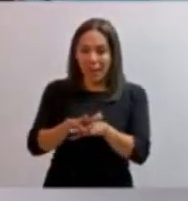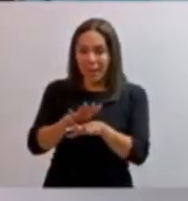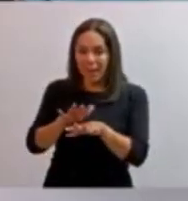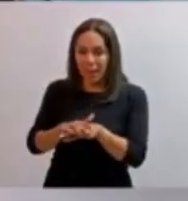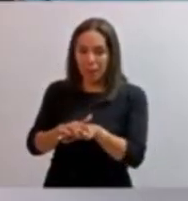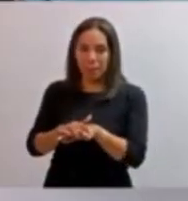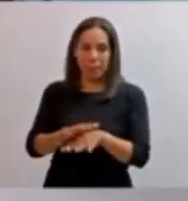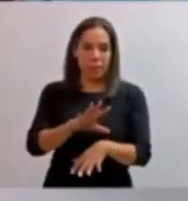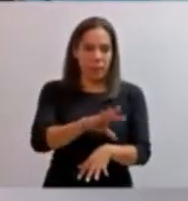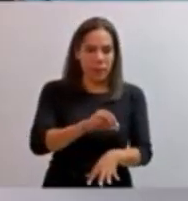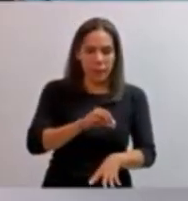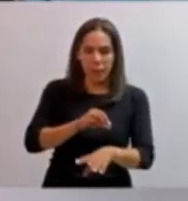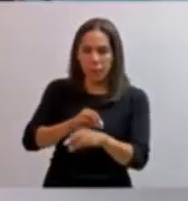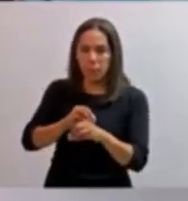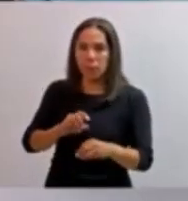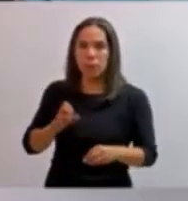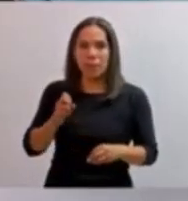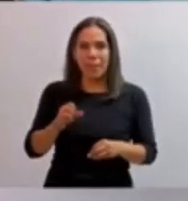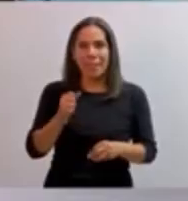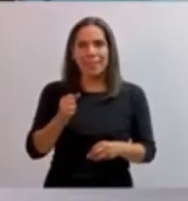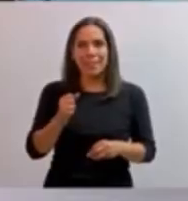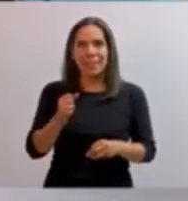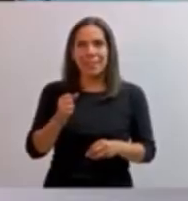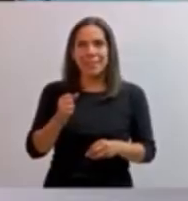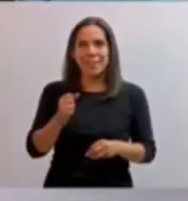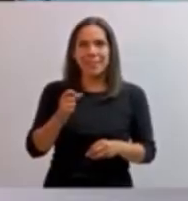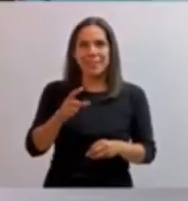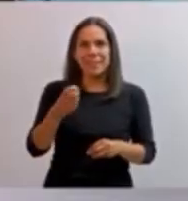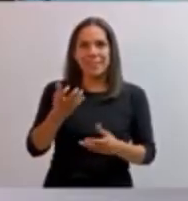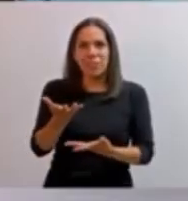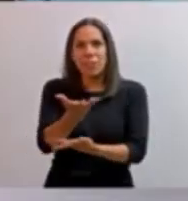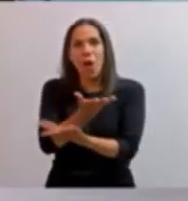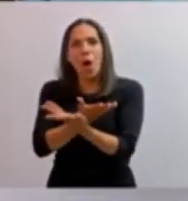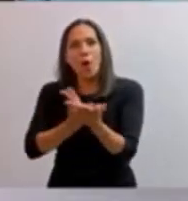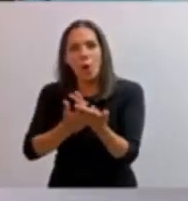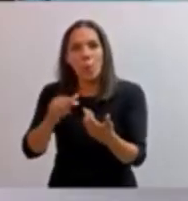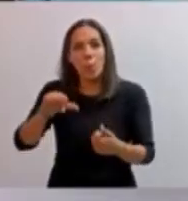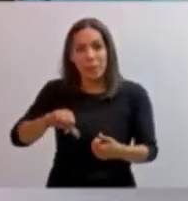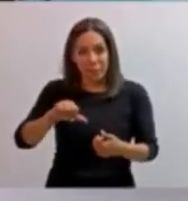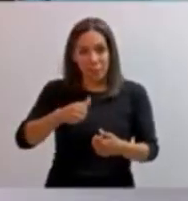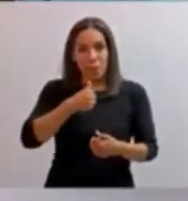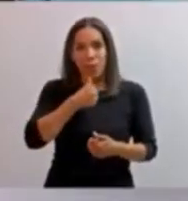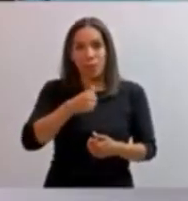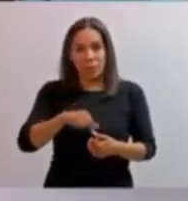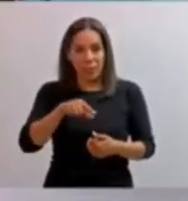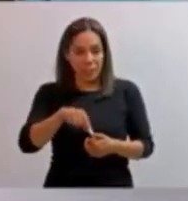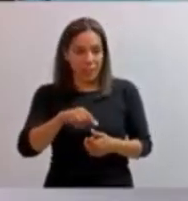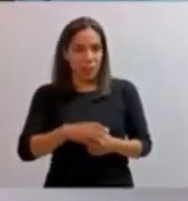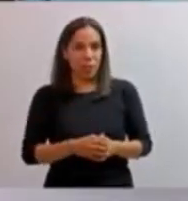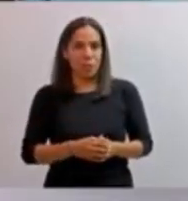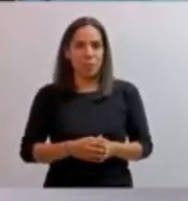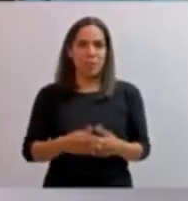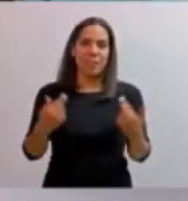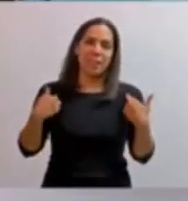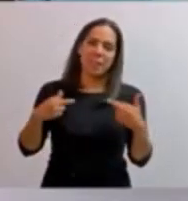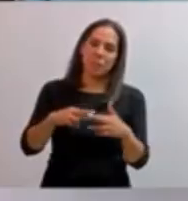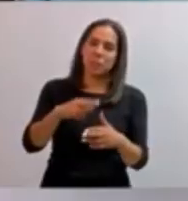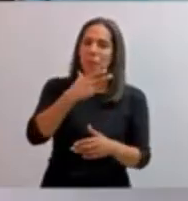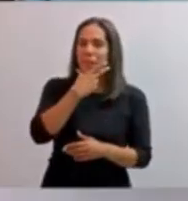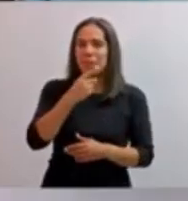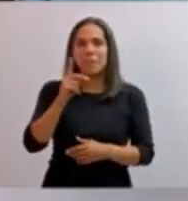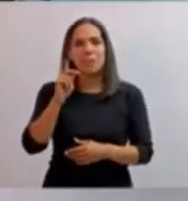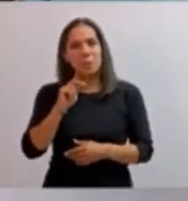parte, ¿no?, a este intercambio con quienes nos siguen en esta transmisión y establecer también